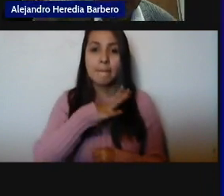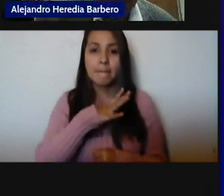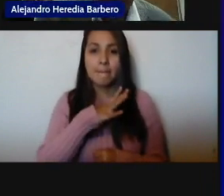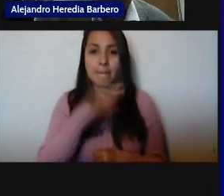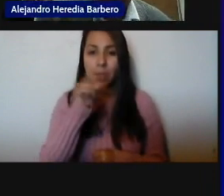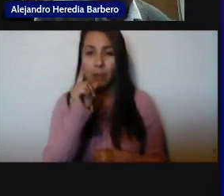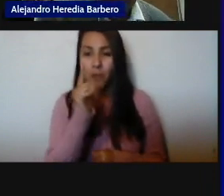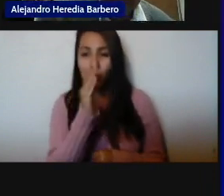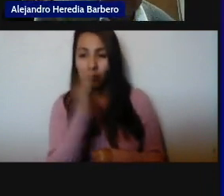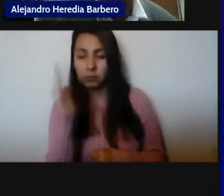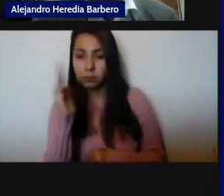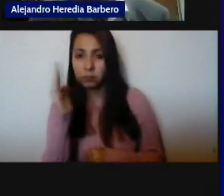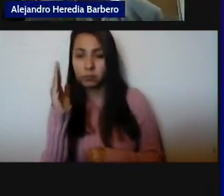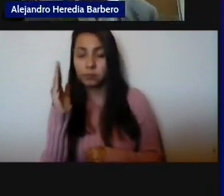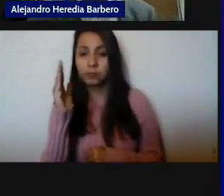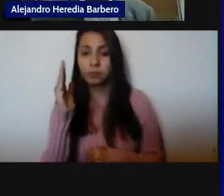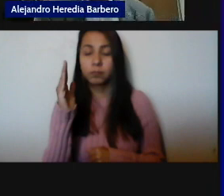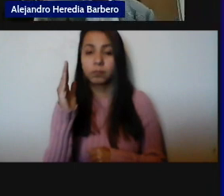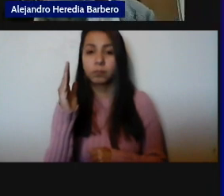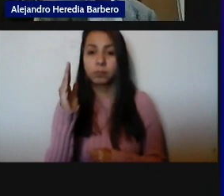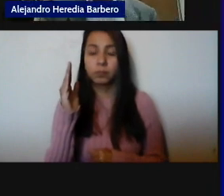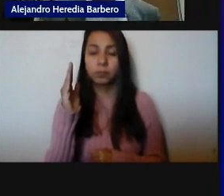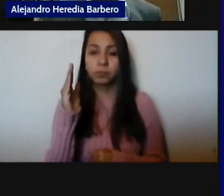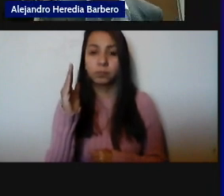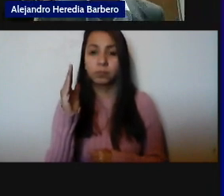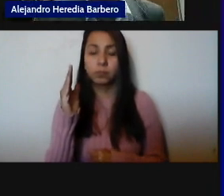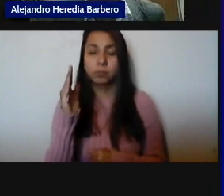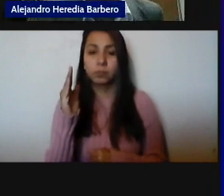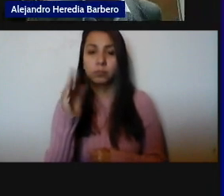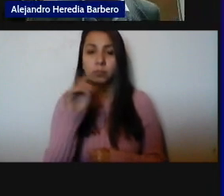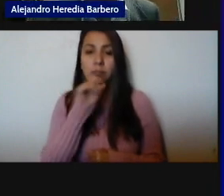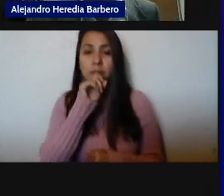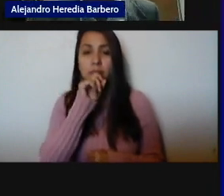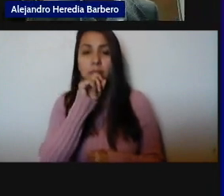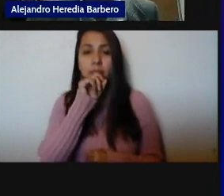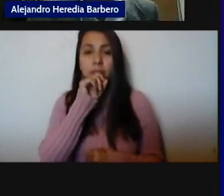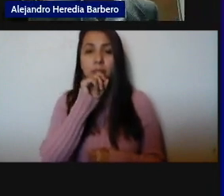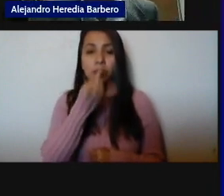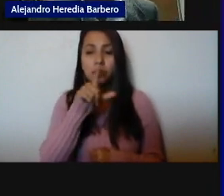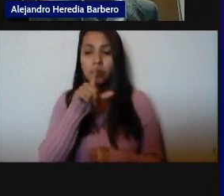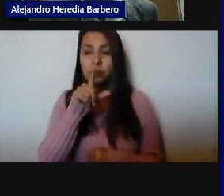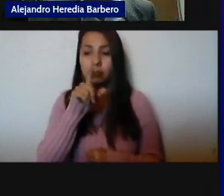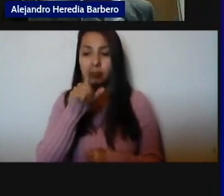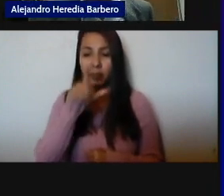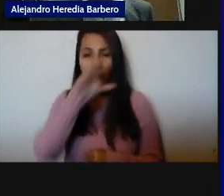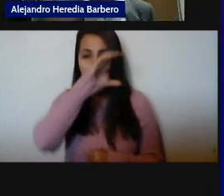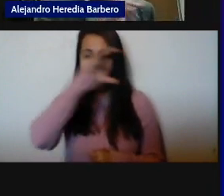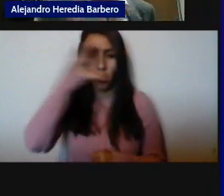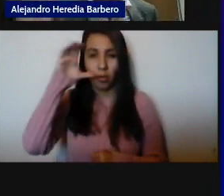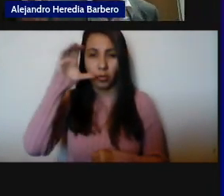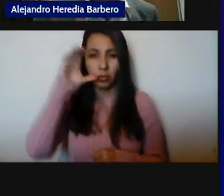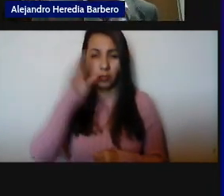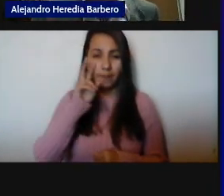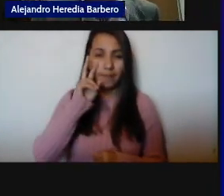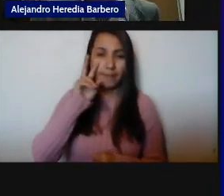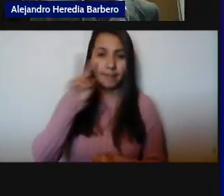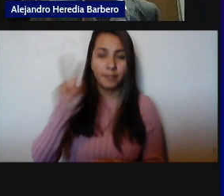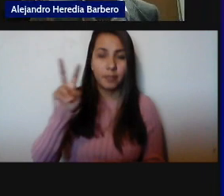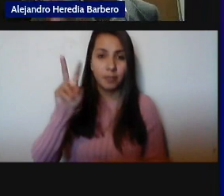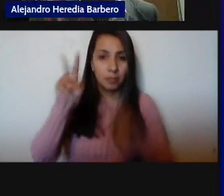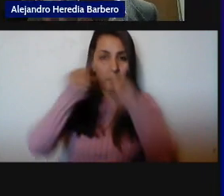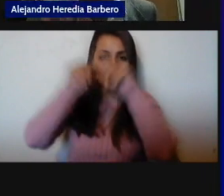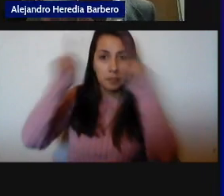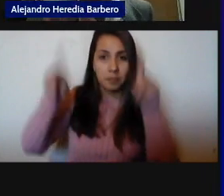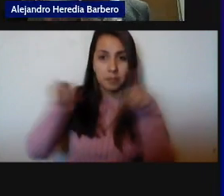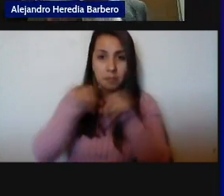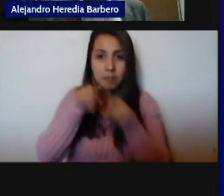Darwin, un poquito más a la derecha de esta pareja formidable que se ve ahí en esa foto, que no saqué la foto con esa